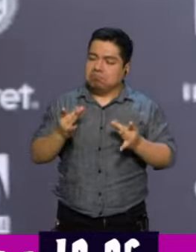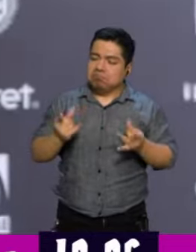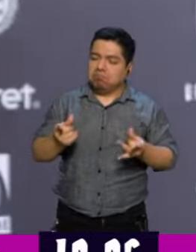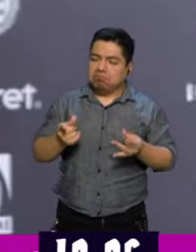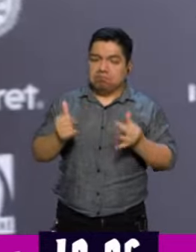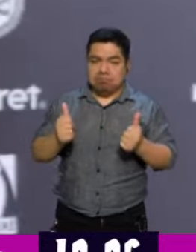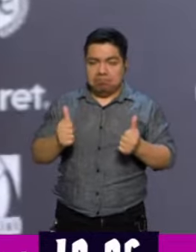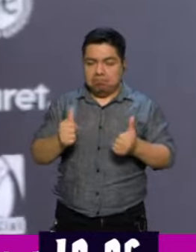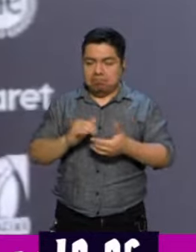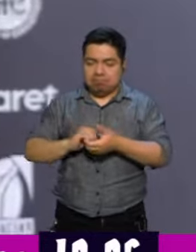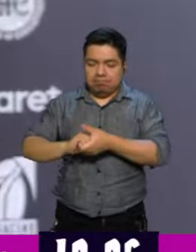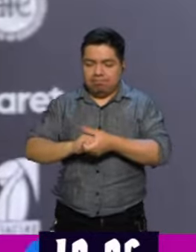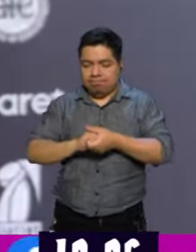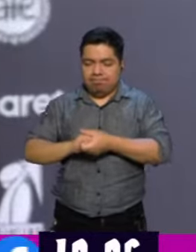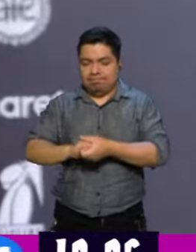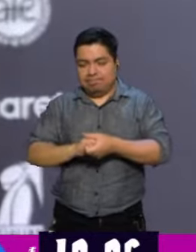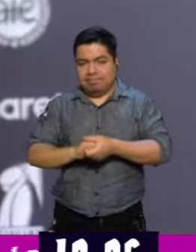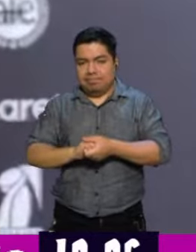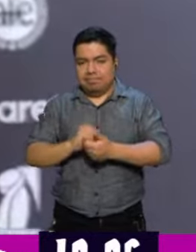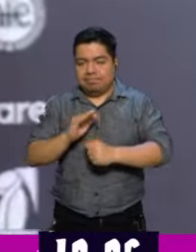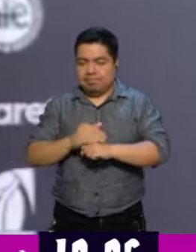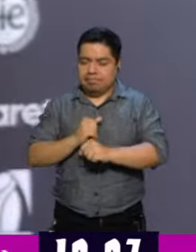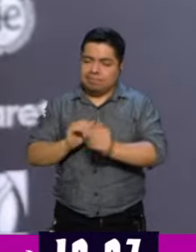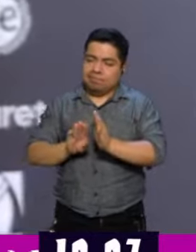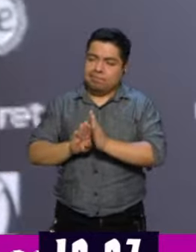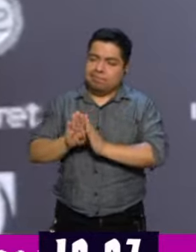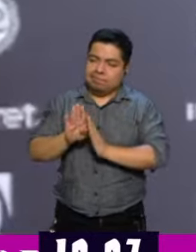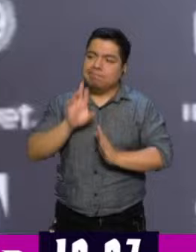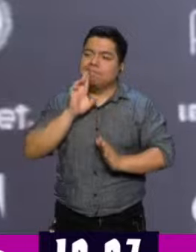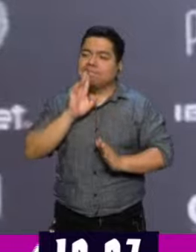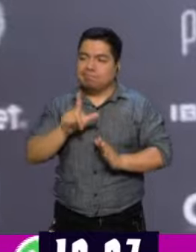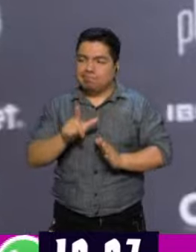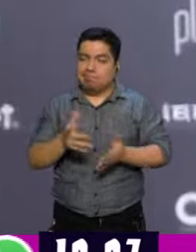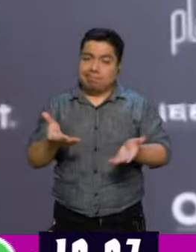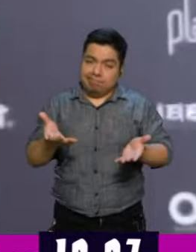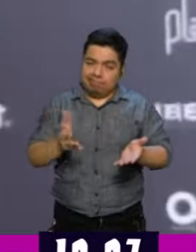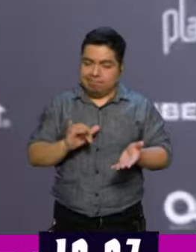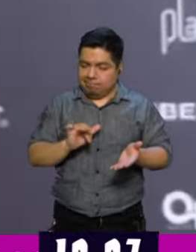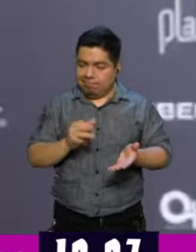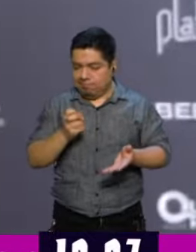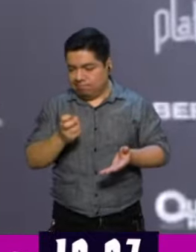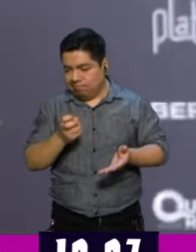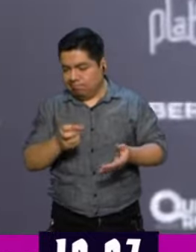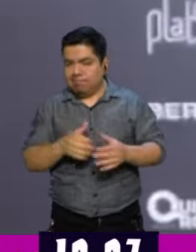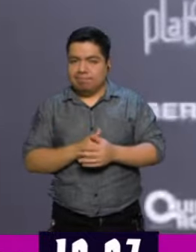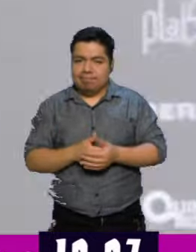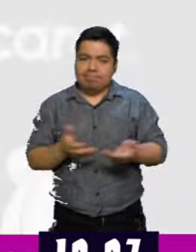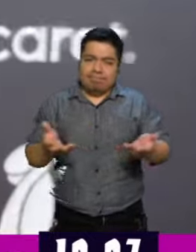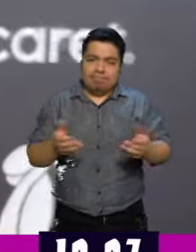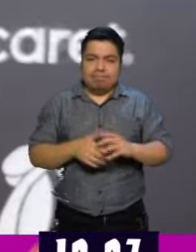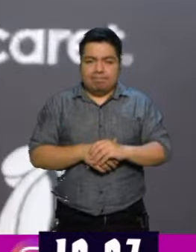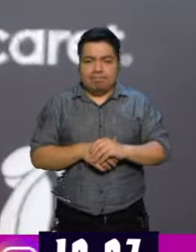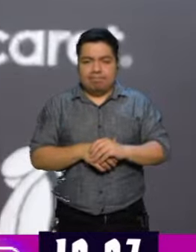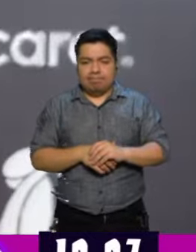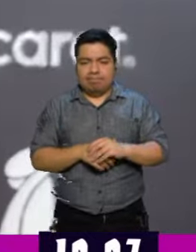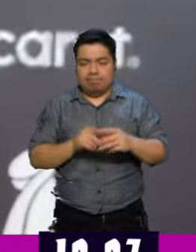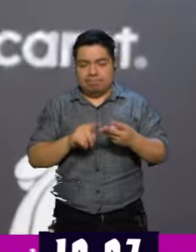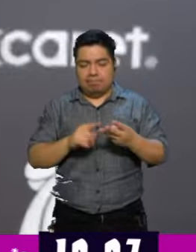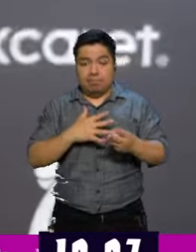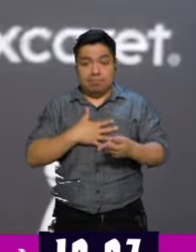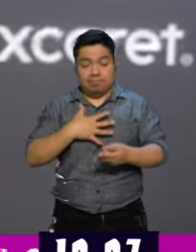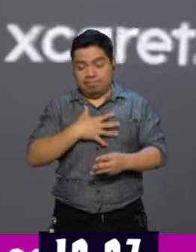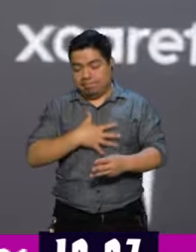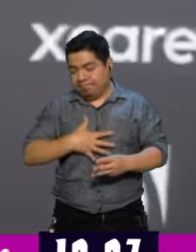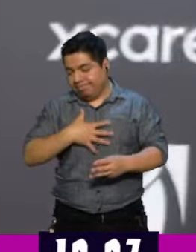y hermanarnos para crecer, para ser mejores. Así que, pues nada, creo que es eso. A mí me emociona mucho los